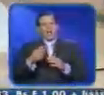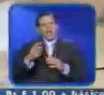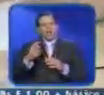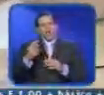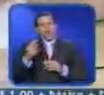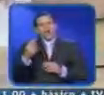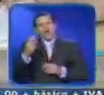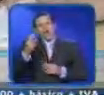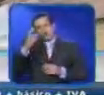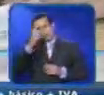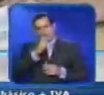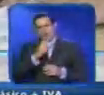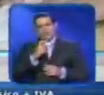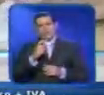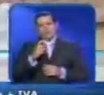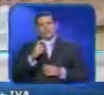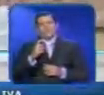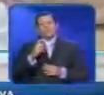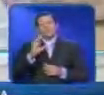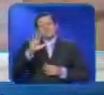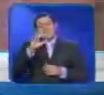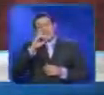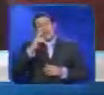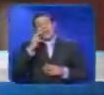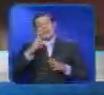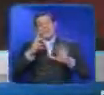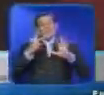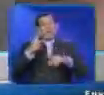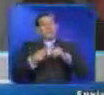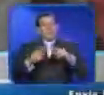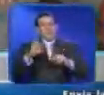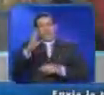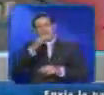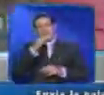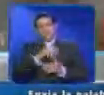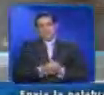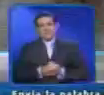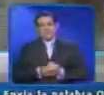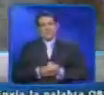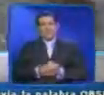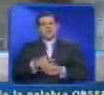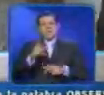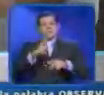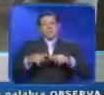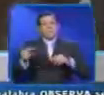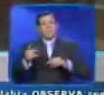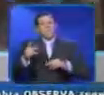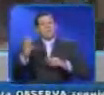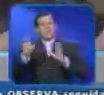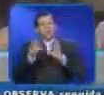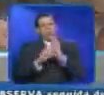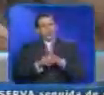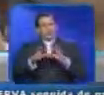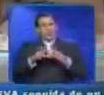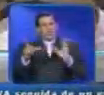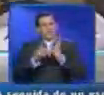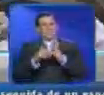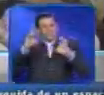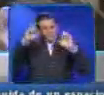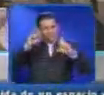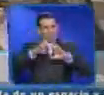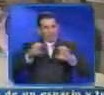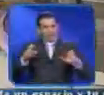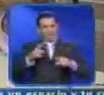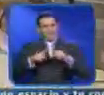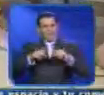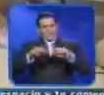niños mayores de 9 años vienen en la tarde de 3 a 5 y media de la tarde. Nuestro personal en el área del salón de cursos son todos licenciados en educación en